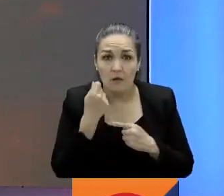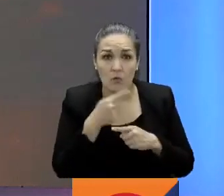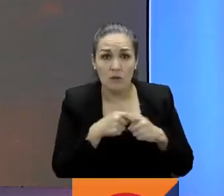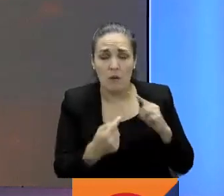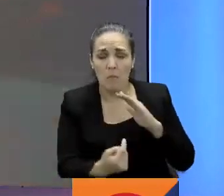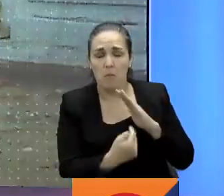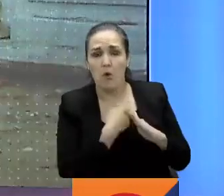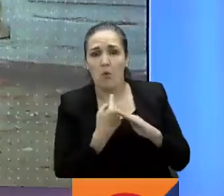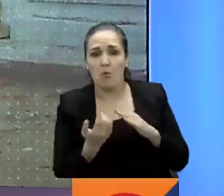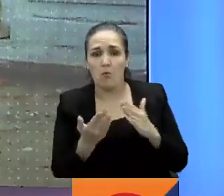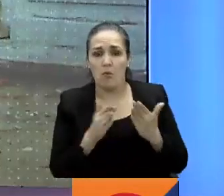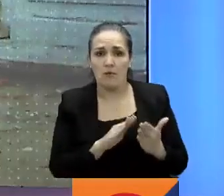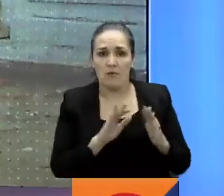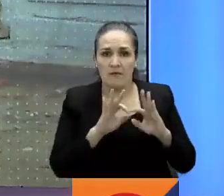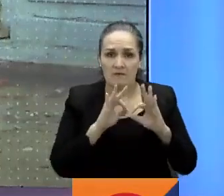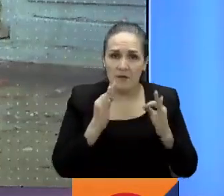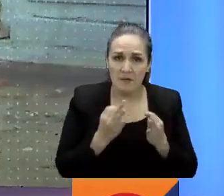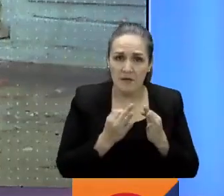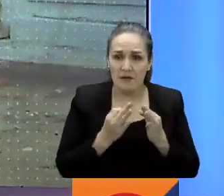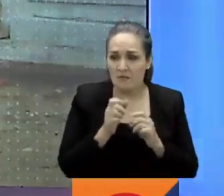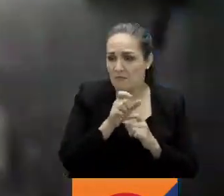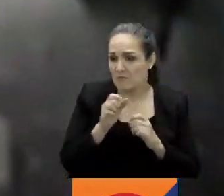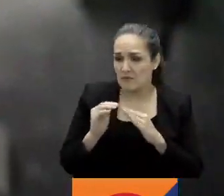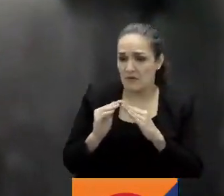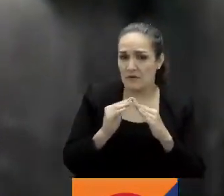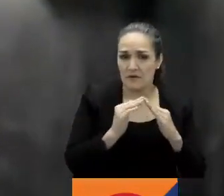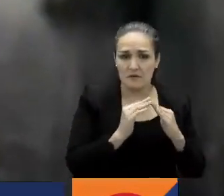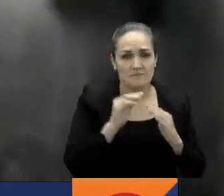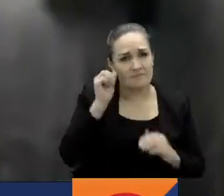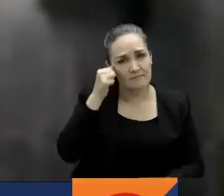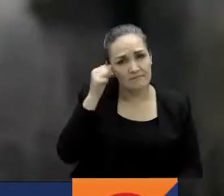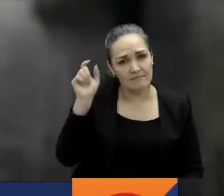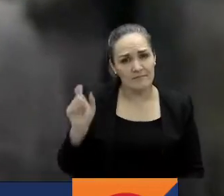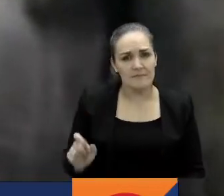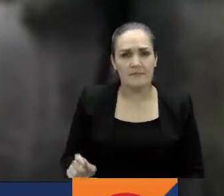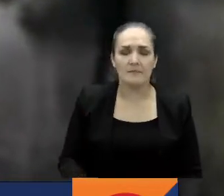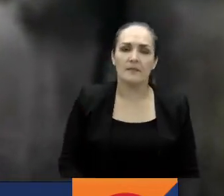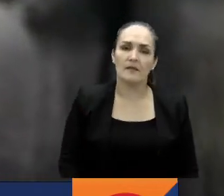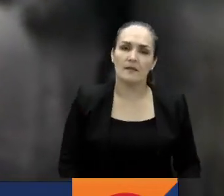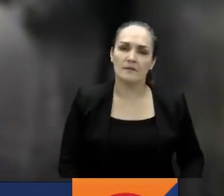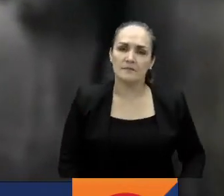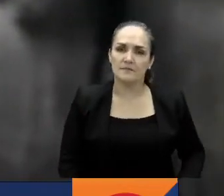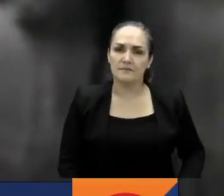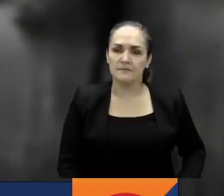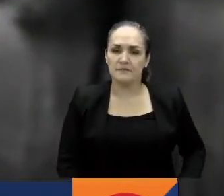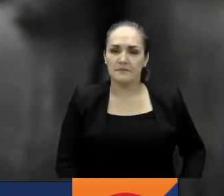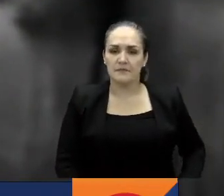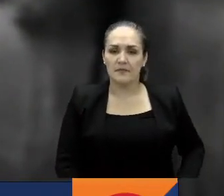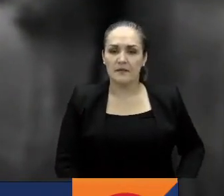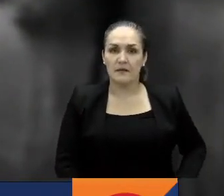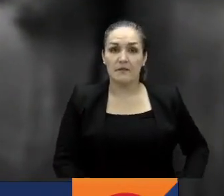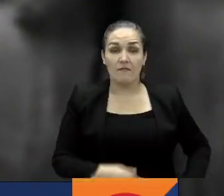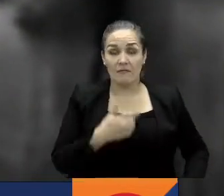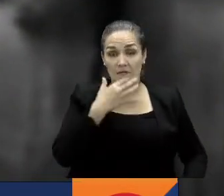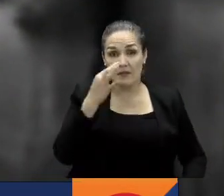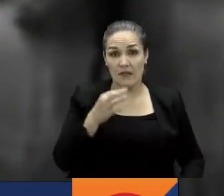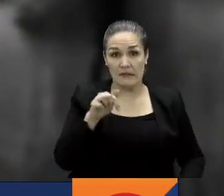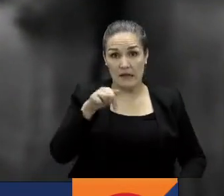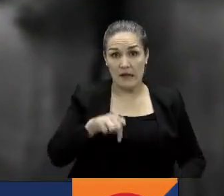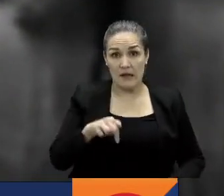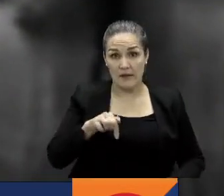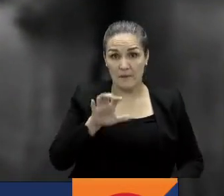lo recuerdan su familia y sus vecinos. Realmente vivimos en el país de las mil maravillas.